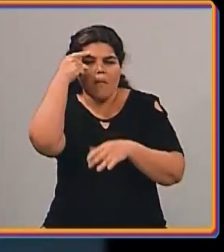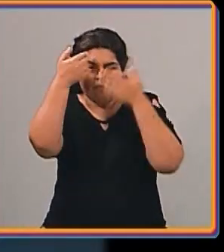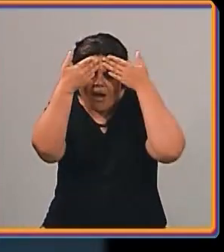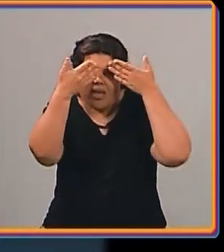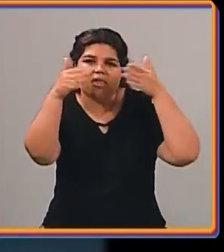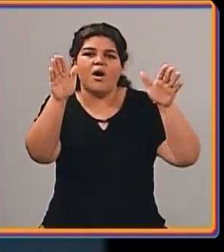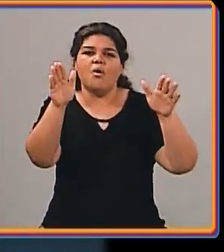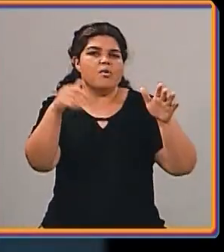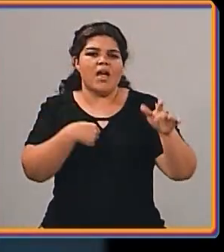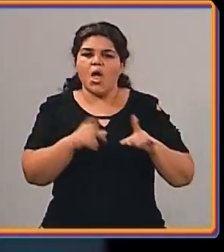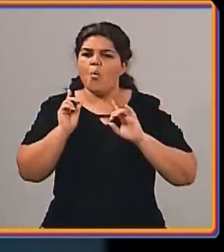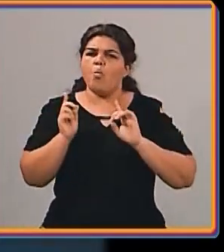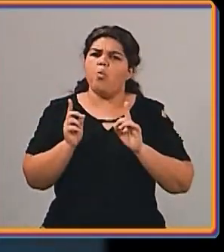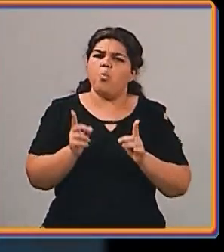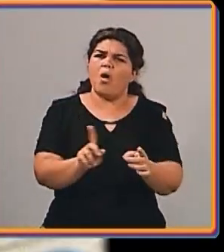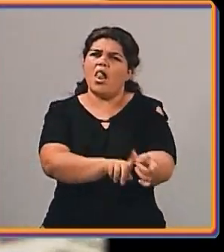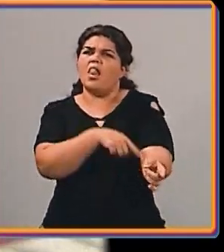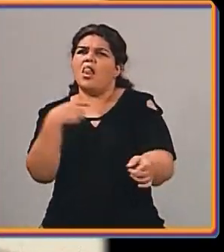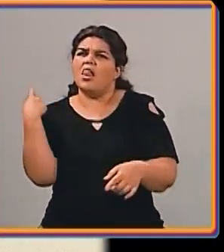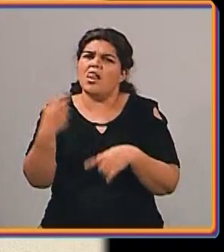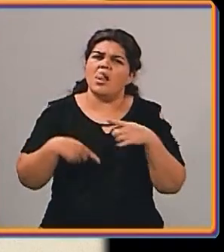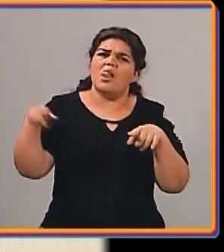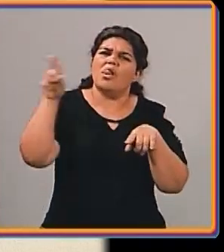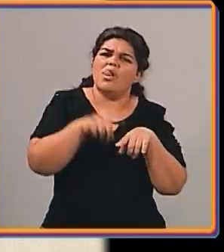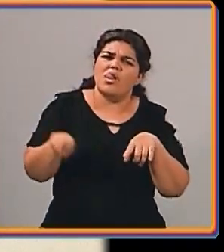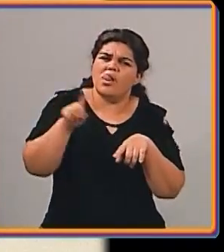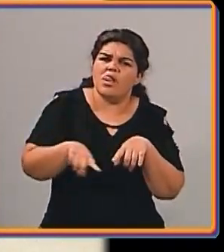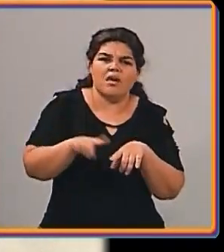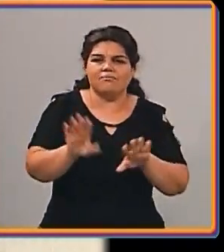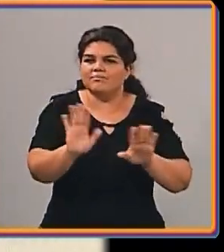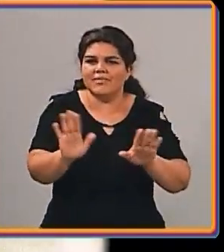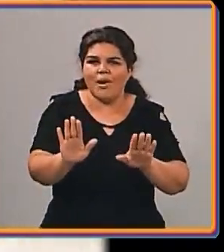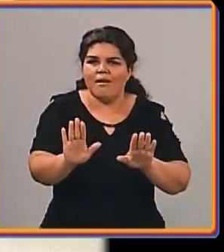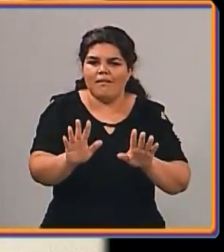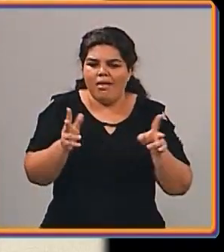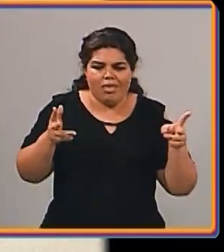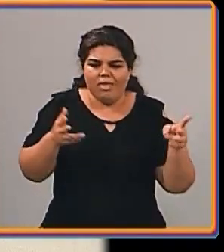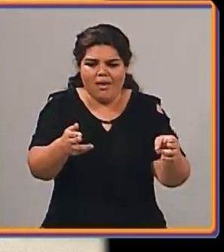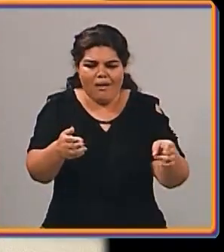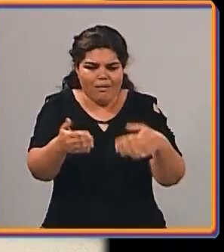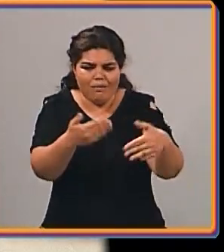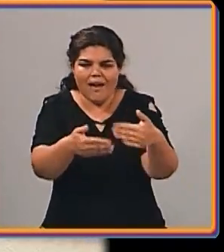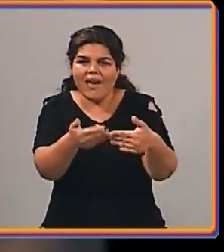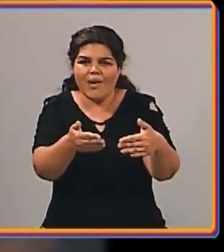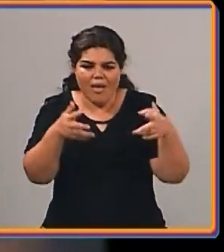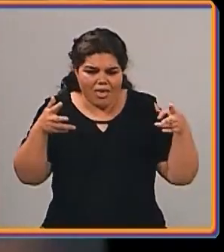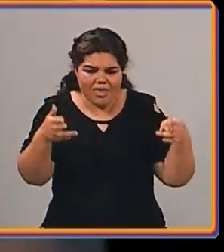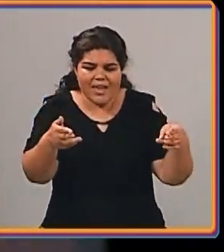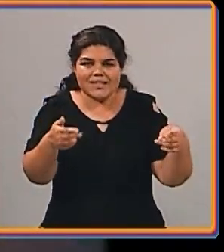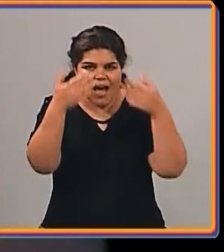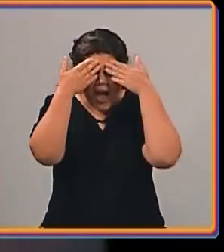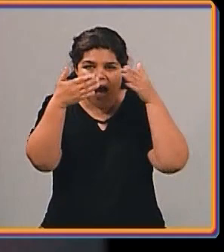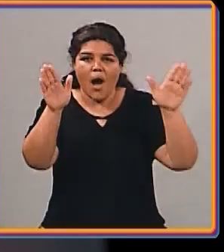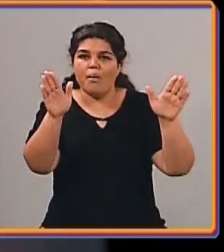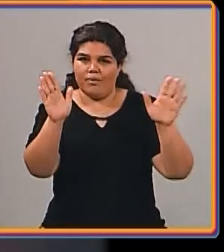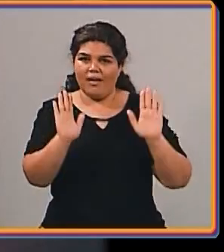un deconstruirse y reconstruirse en cada momento, digamos. Entonces, después de un juego, uno no